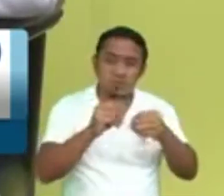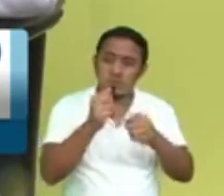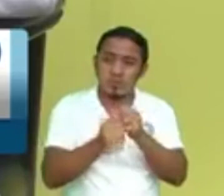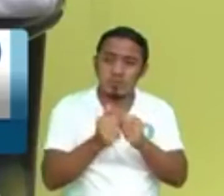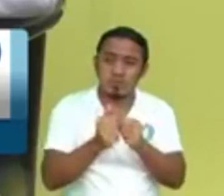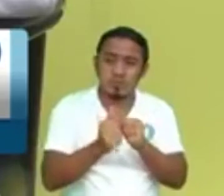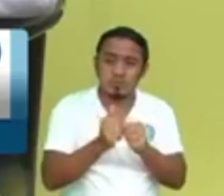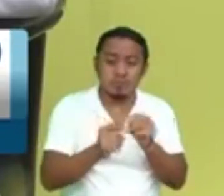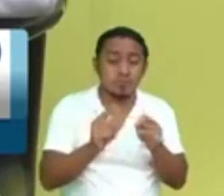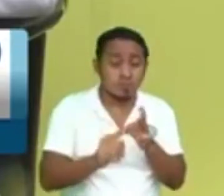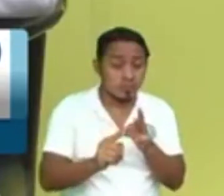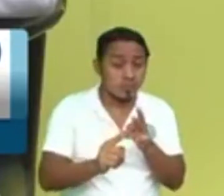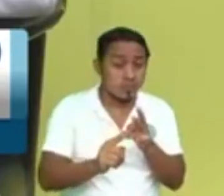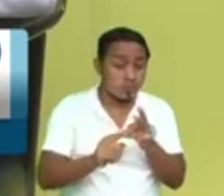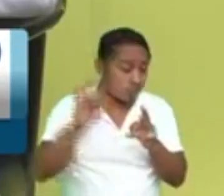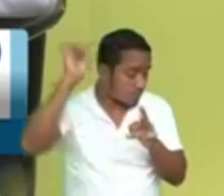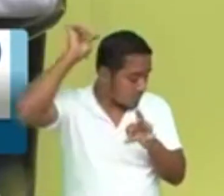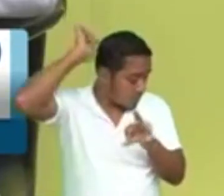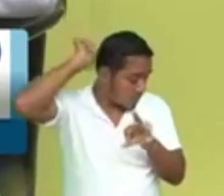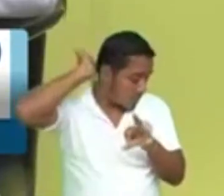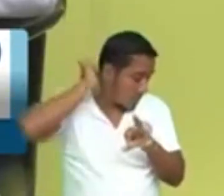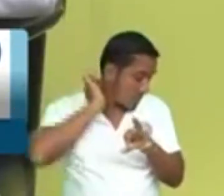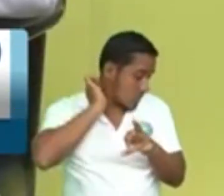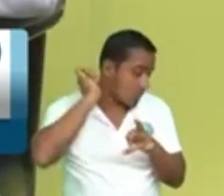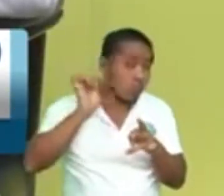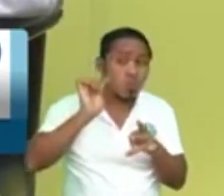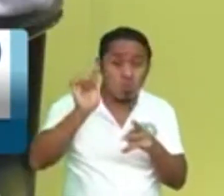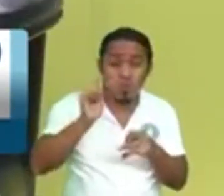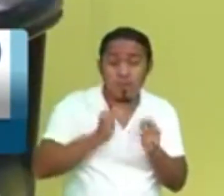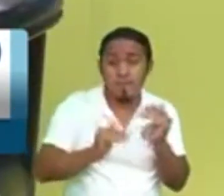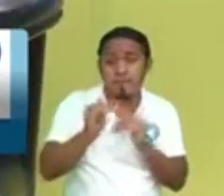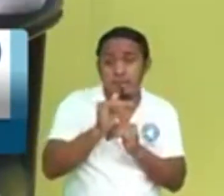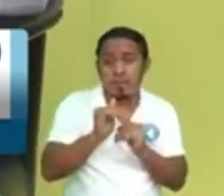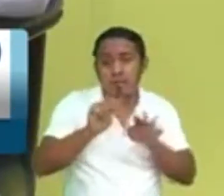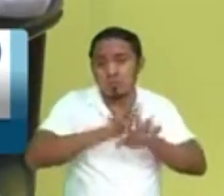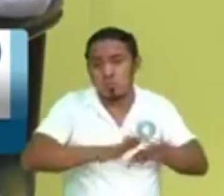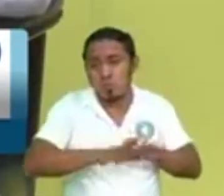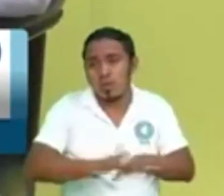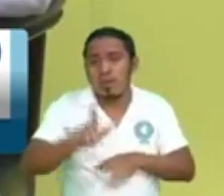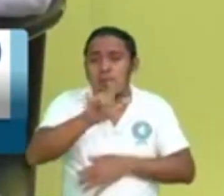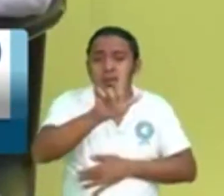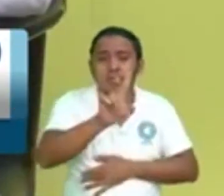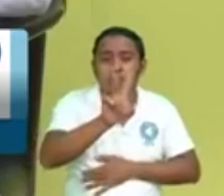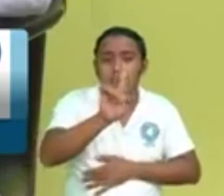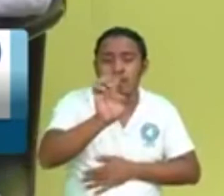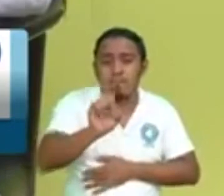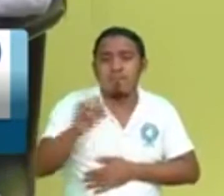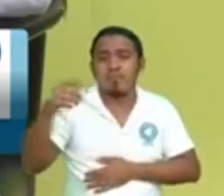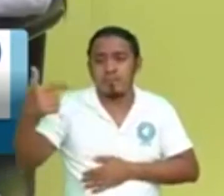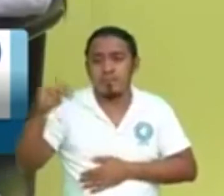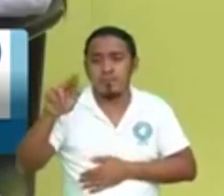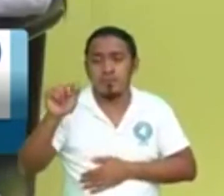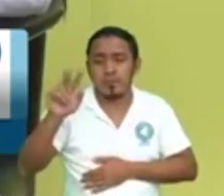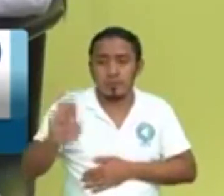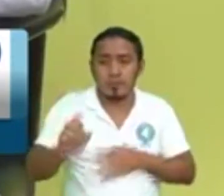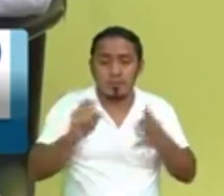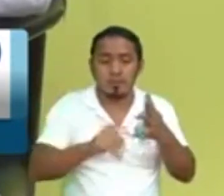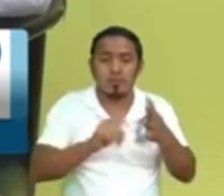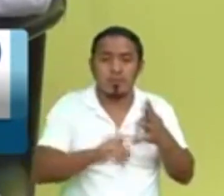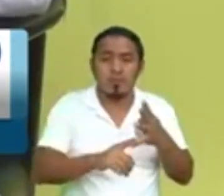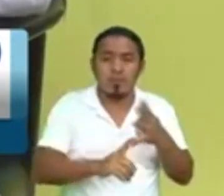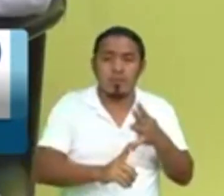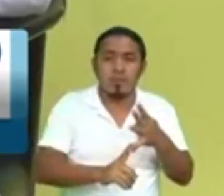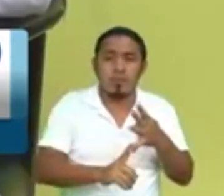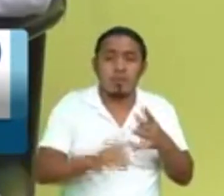el neurodesarrollo, pero unos son más que otros. Unos son, por decirlos, leves y los otros son más graves. En esto, el más grave, el que tenemos, es el síndrome del